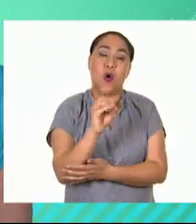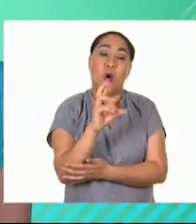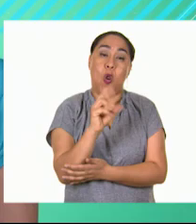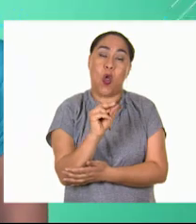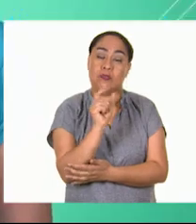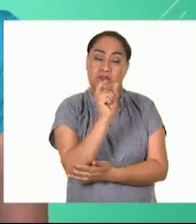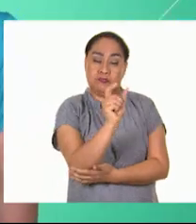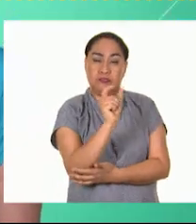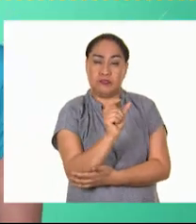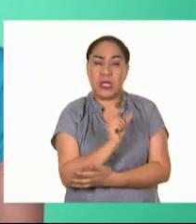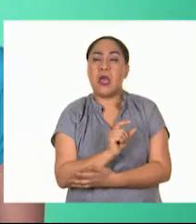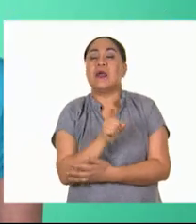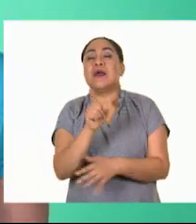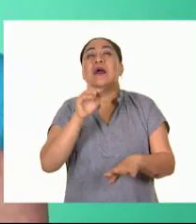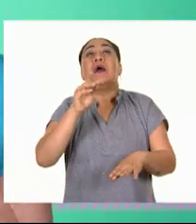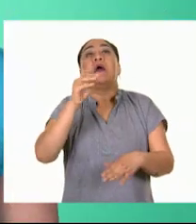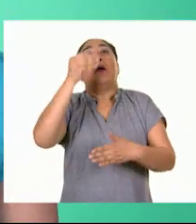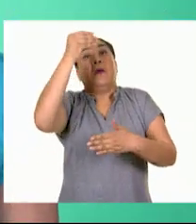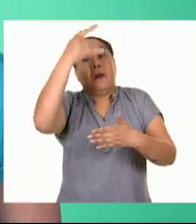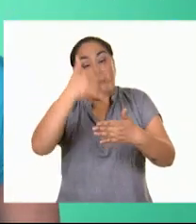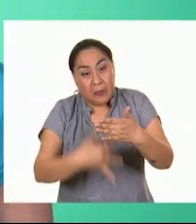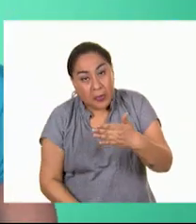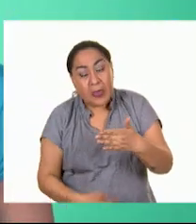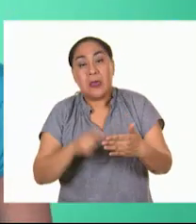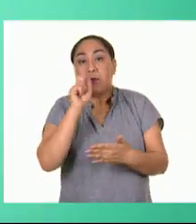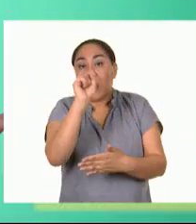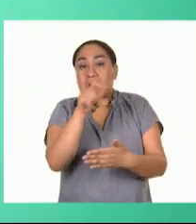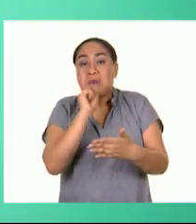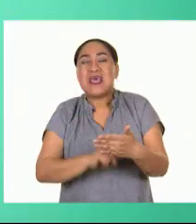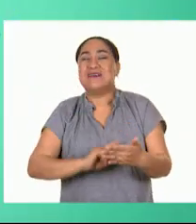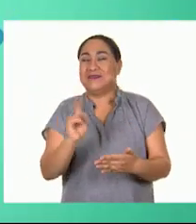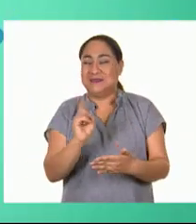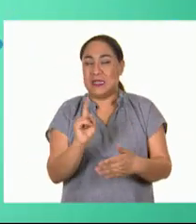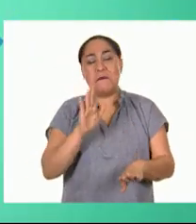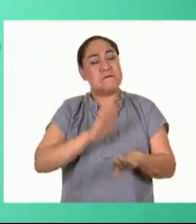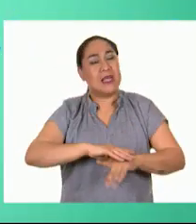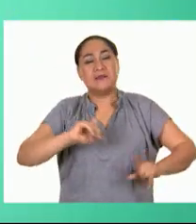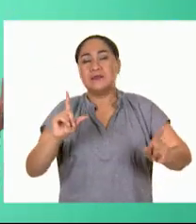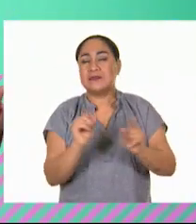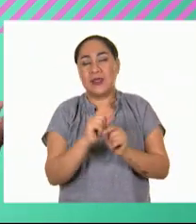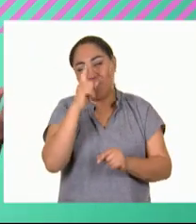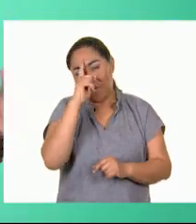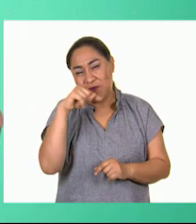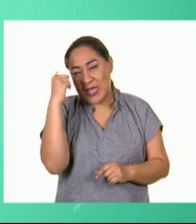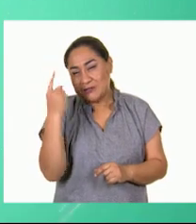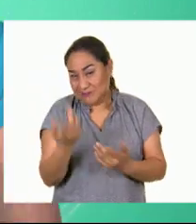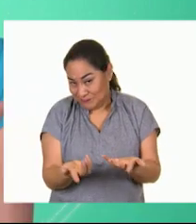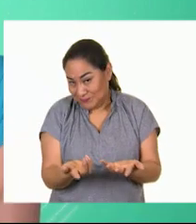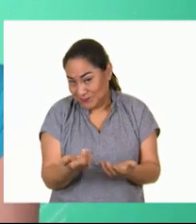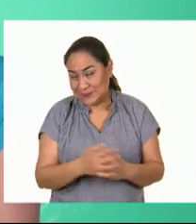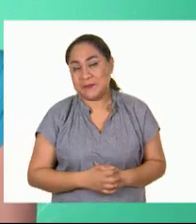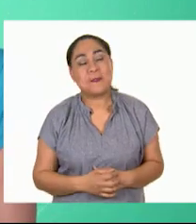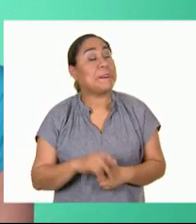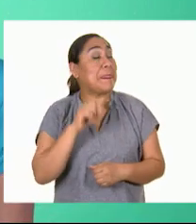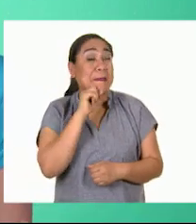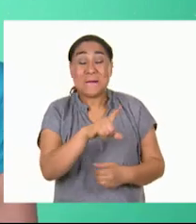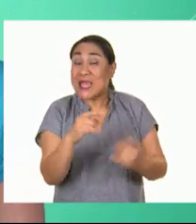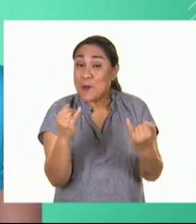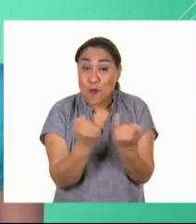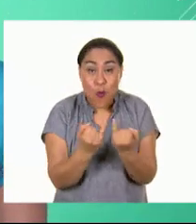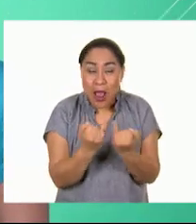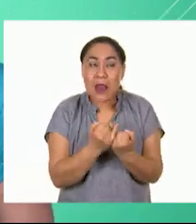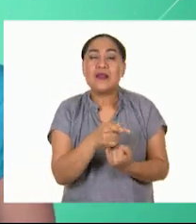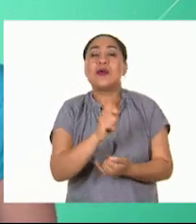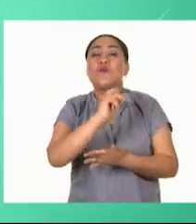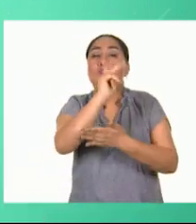esta manera, evitamos escribir un párrafo completo. Es mucho más fácil, ¿no crees? Lo mismo ocurre con